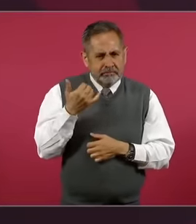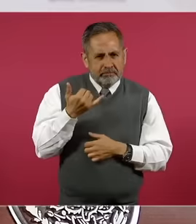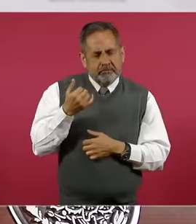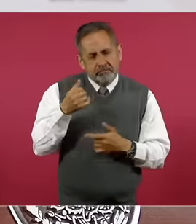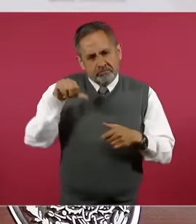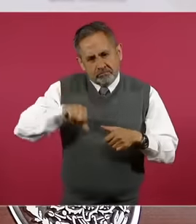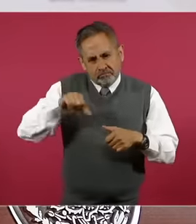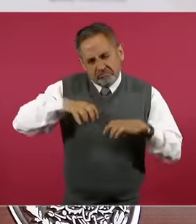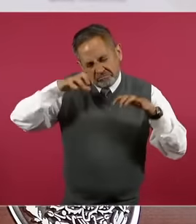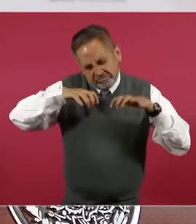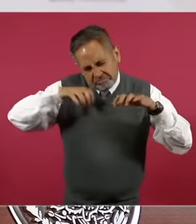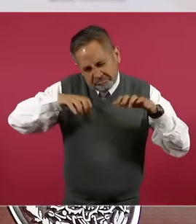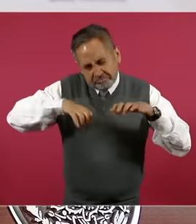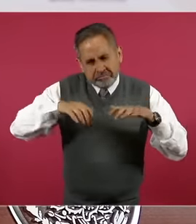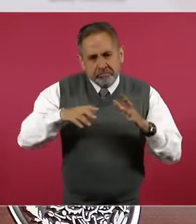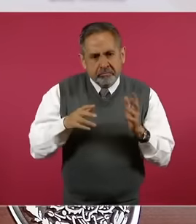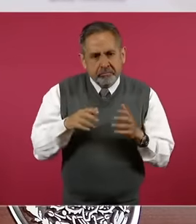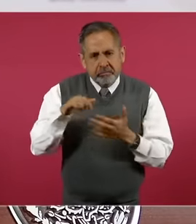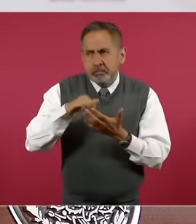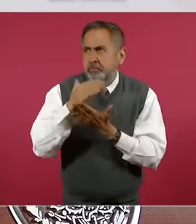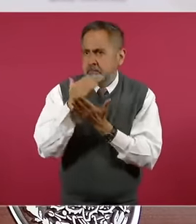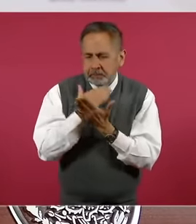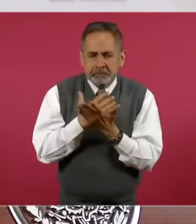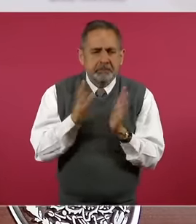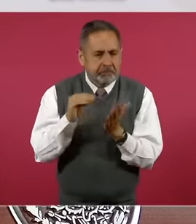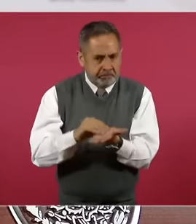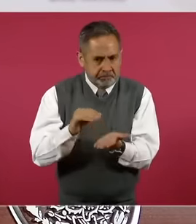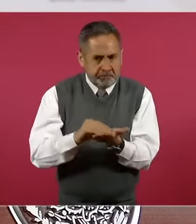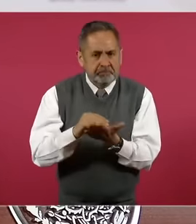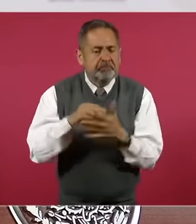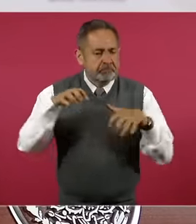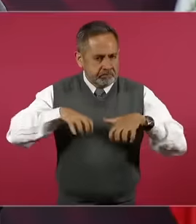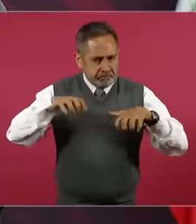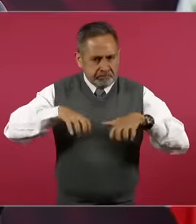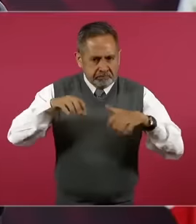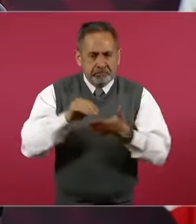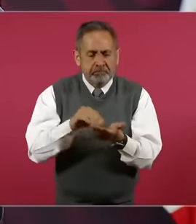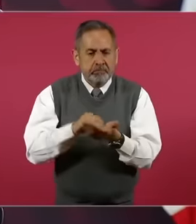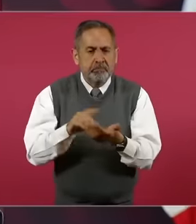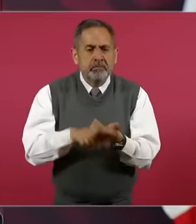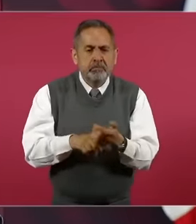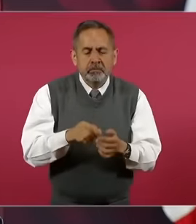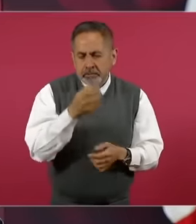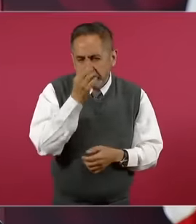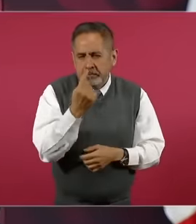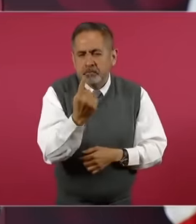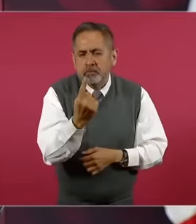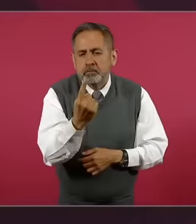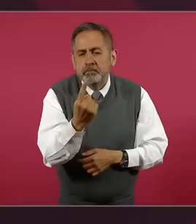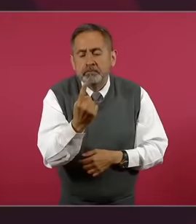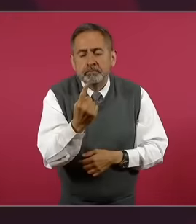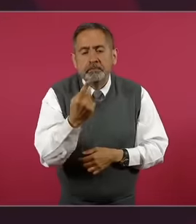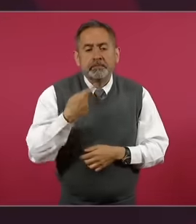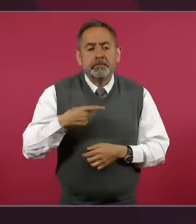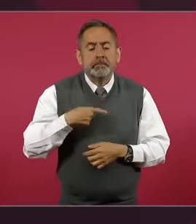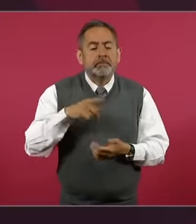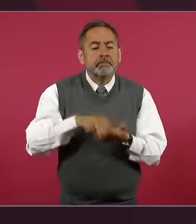de hoy, que ya llueve menos, pero sigue lloviendo. Solo una pérdida